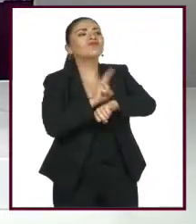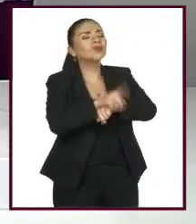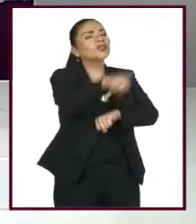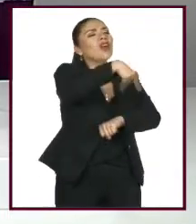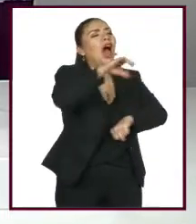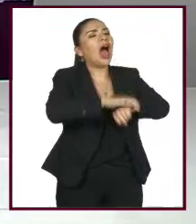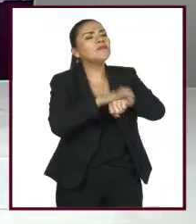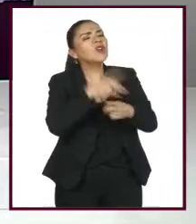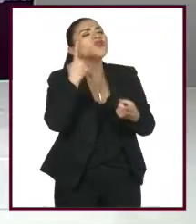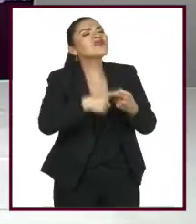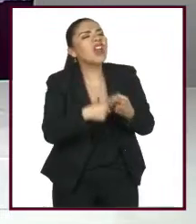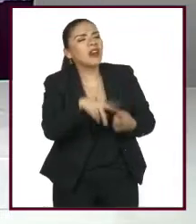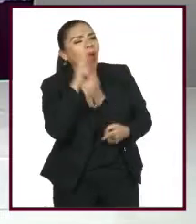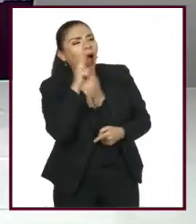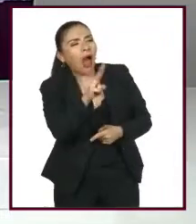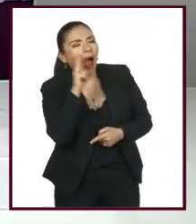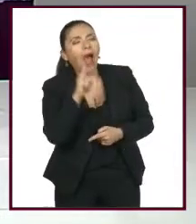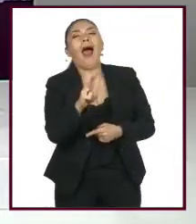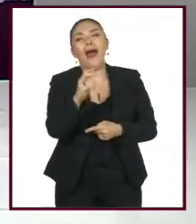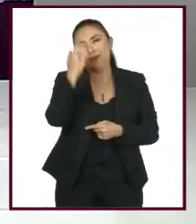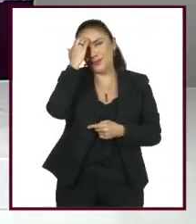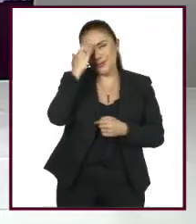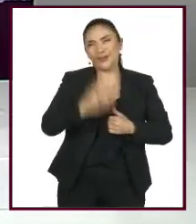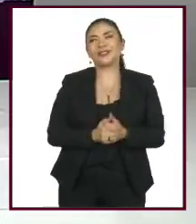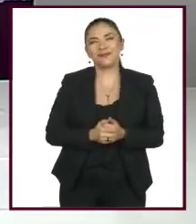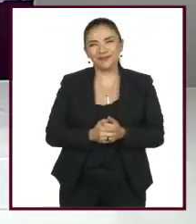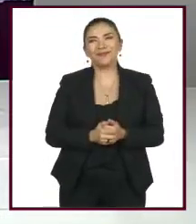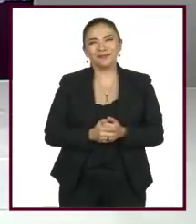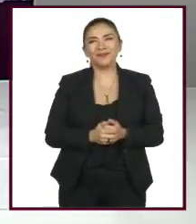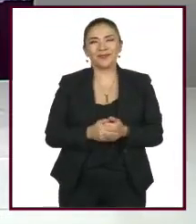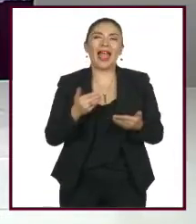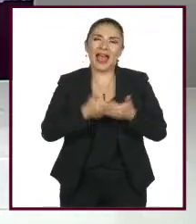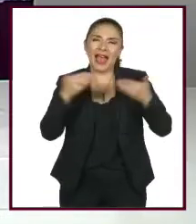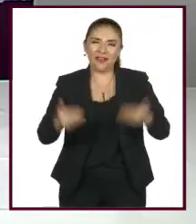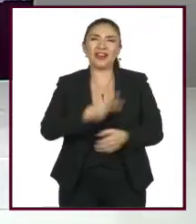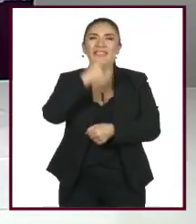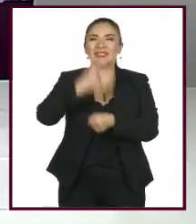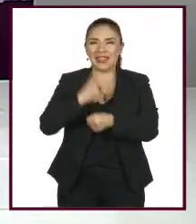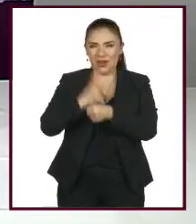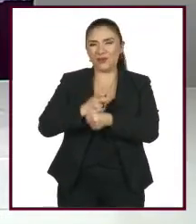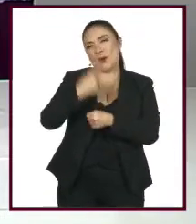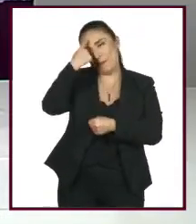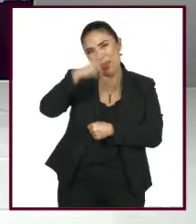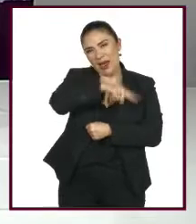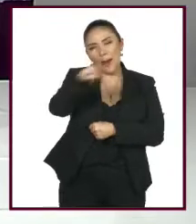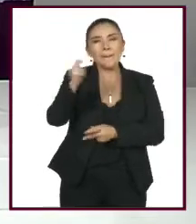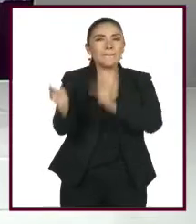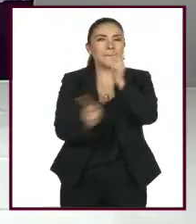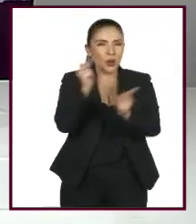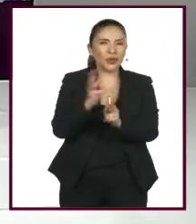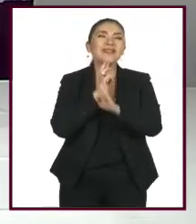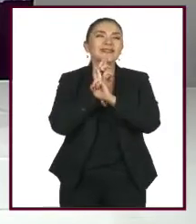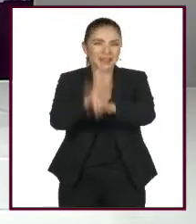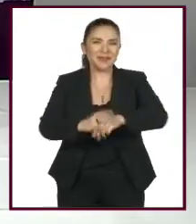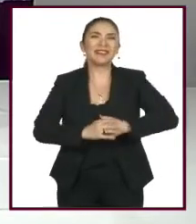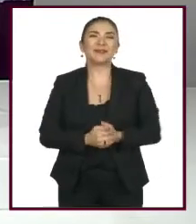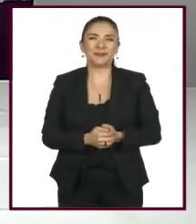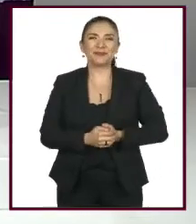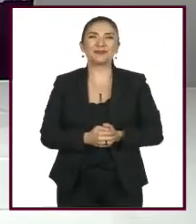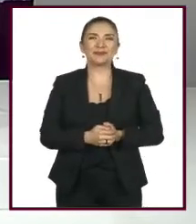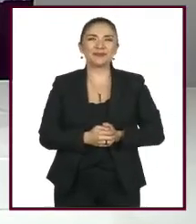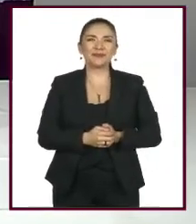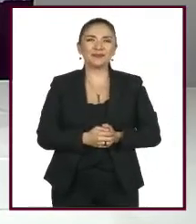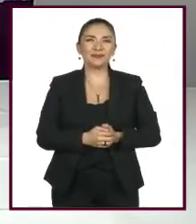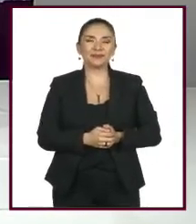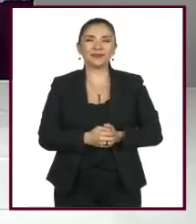rodean también nuestros chicas, nuestros chicos. Ya vamos al segundo momento de las preguntas y respuestas, doctor. Perfecto. Vamos